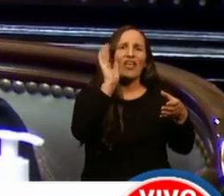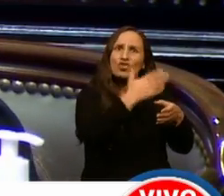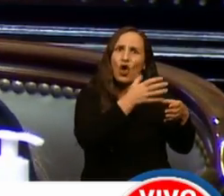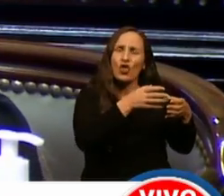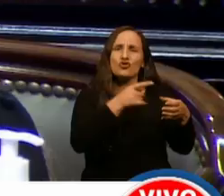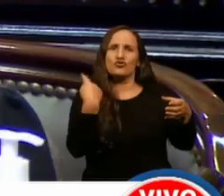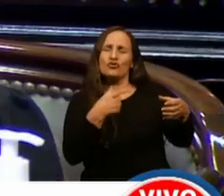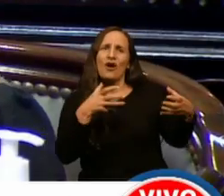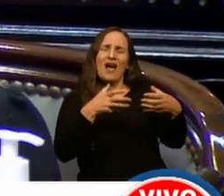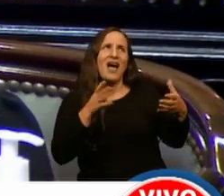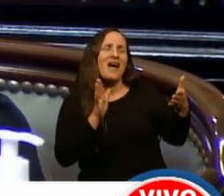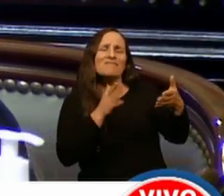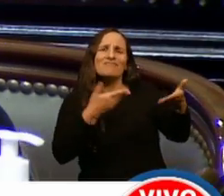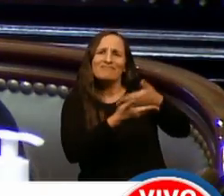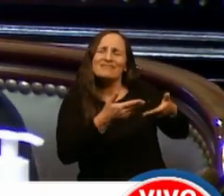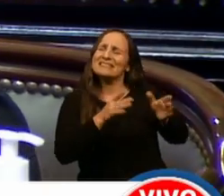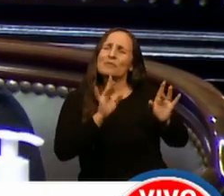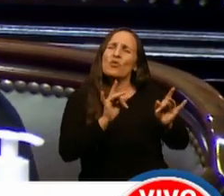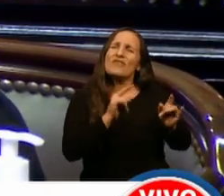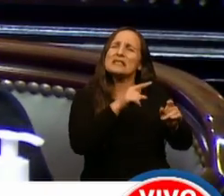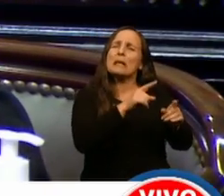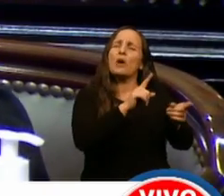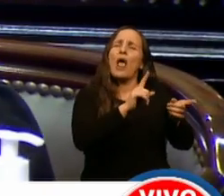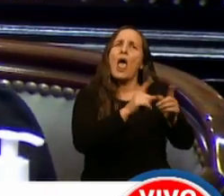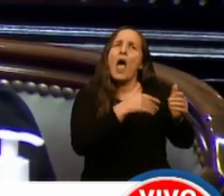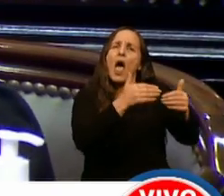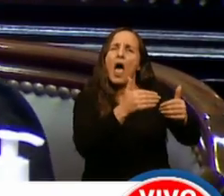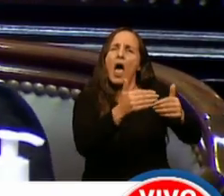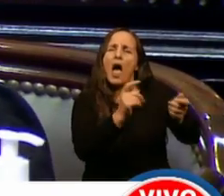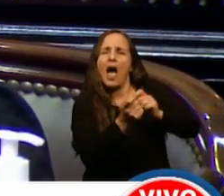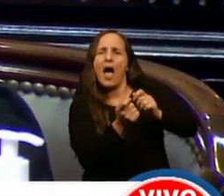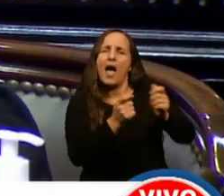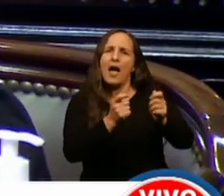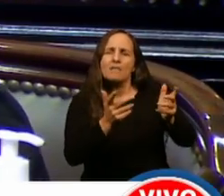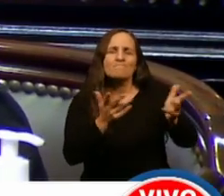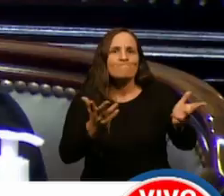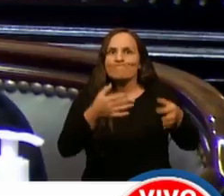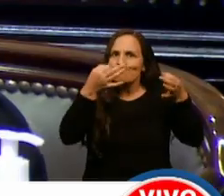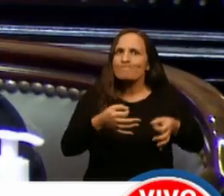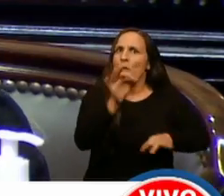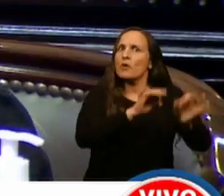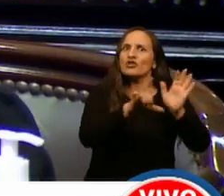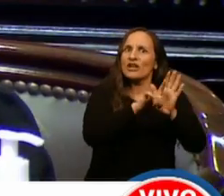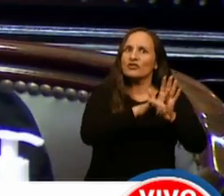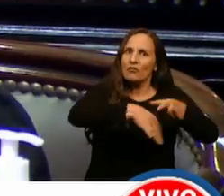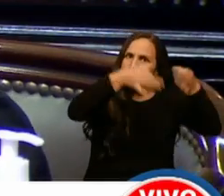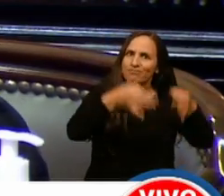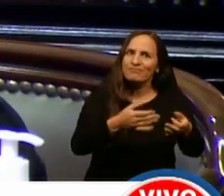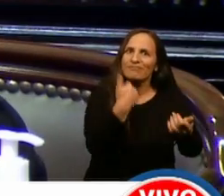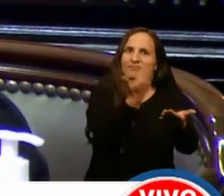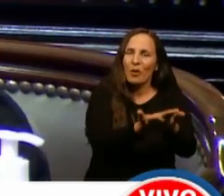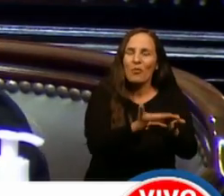cuando constantemente están corriendo el arco sin ir más lejos el proyecto original el proyecto del diputado máximo kirchner que